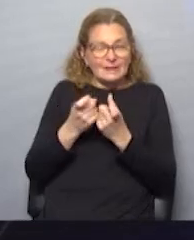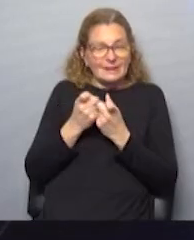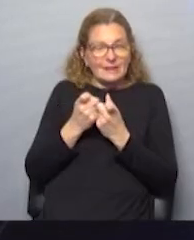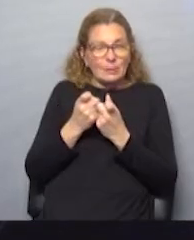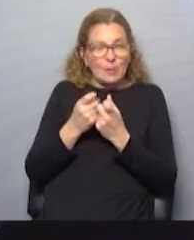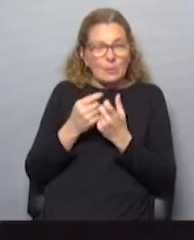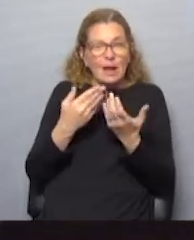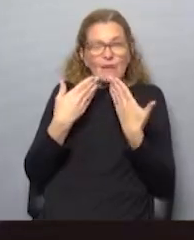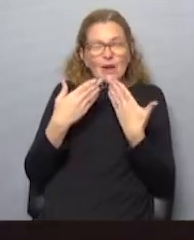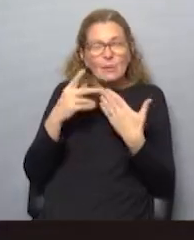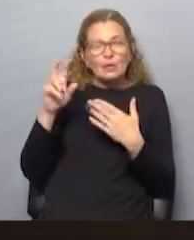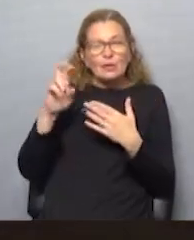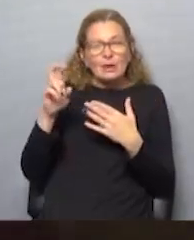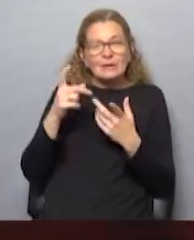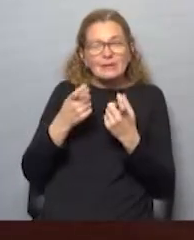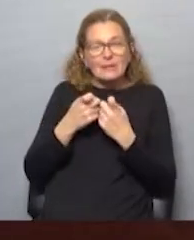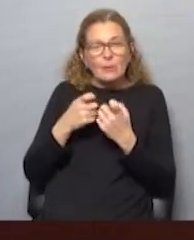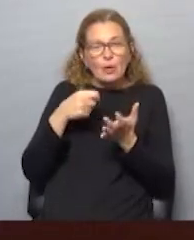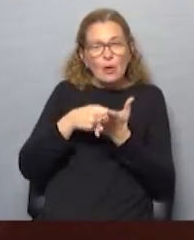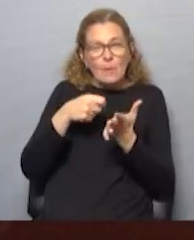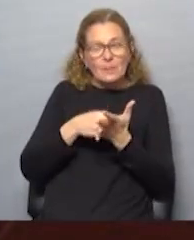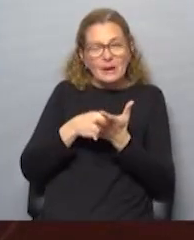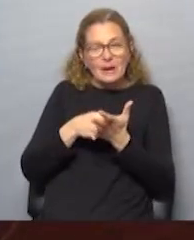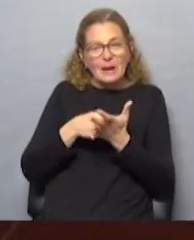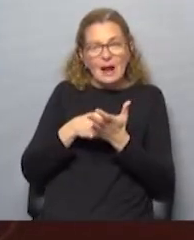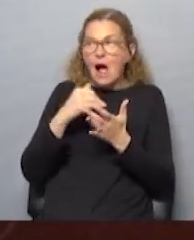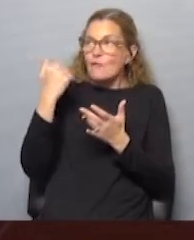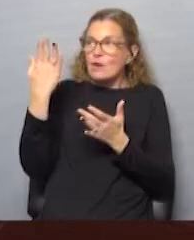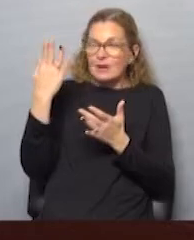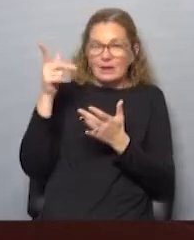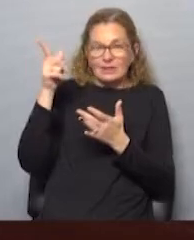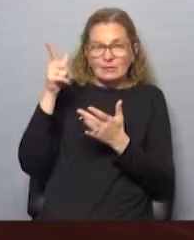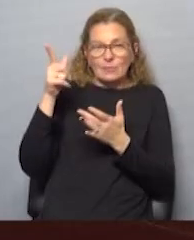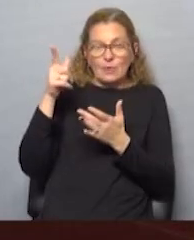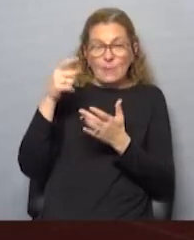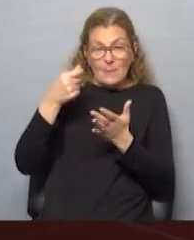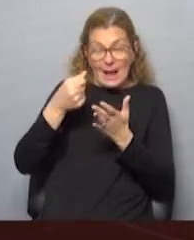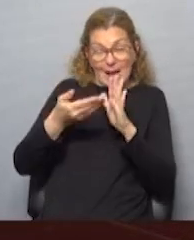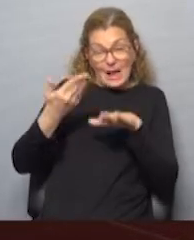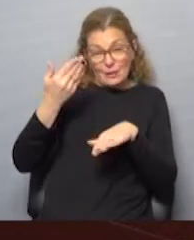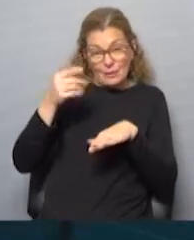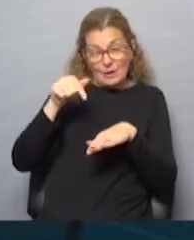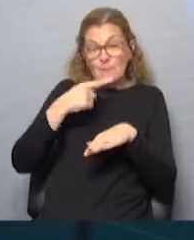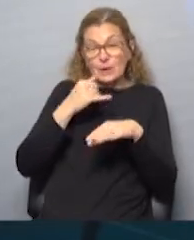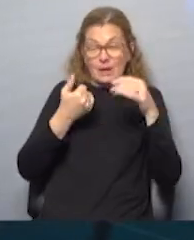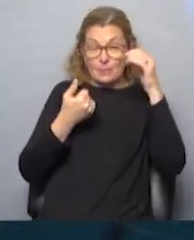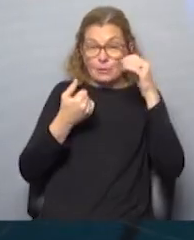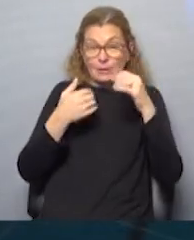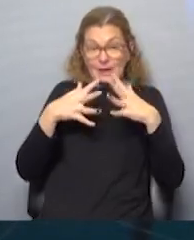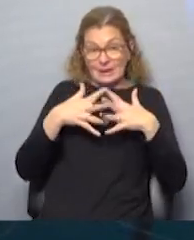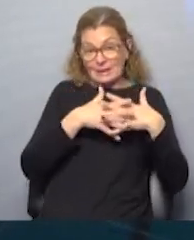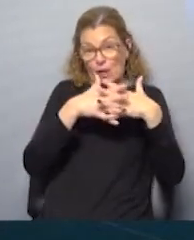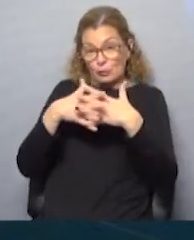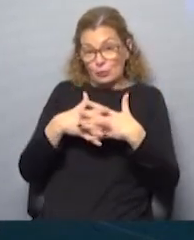porque hablamos en dólares porque nosotros necesitamos comprar equipamiento en el exterior que nos sale mucho más caro que por ejemplo a los colegas en estados